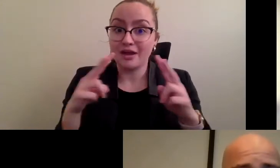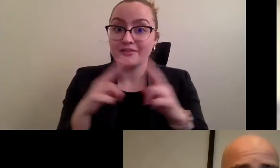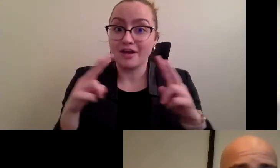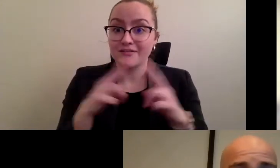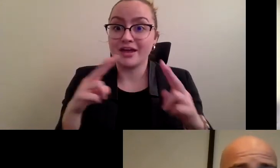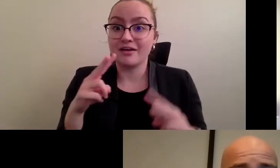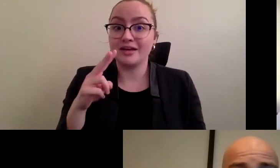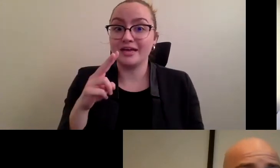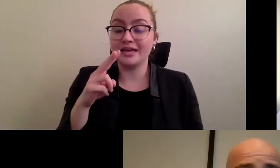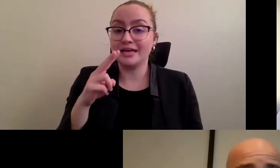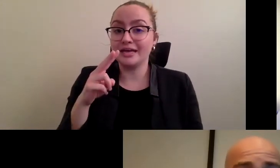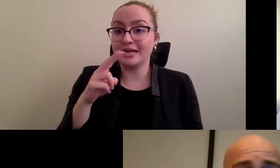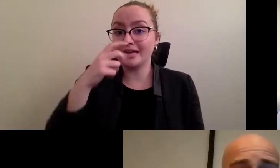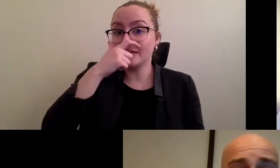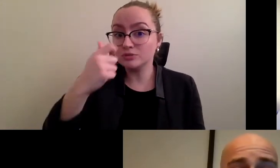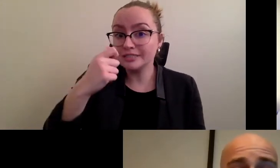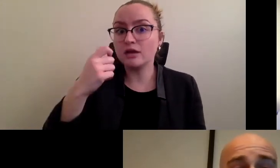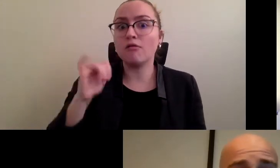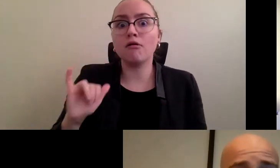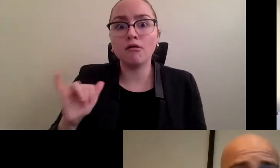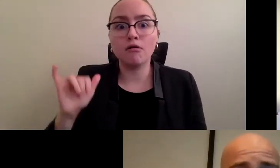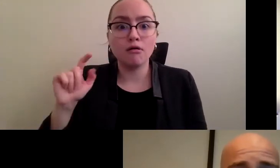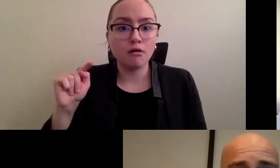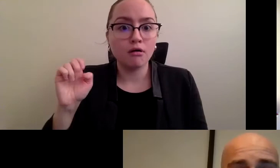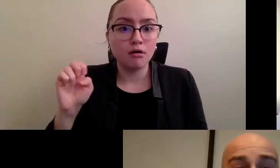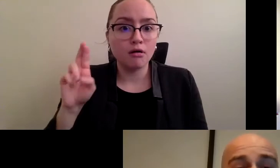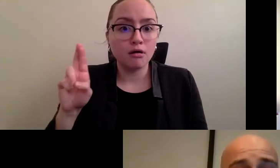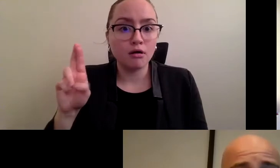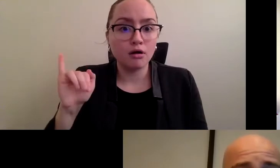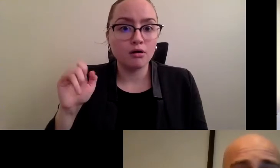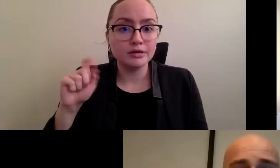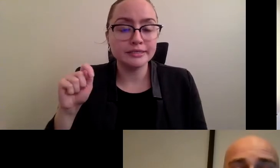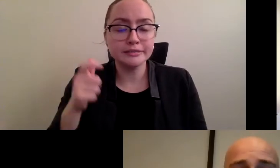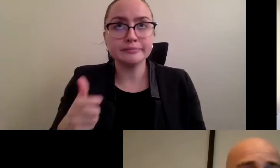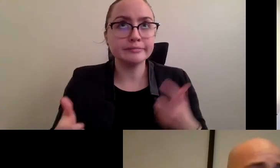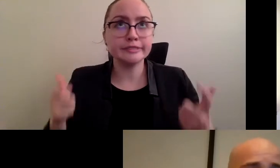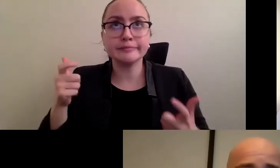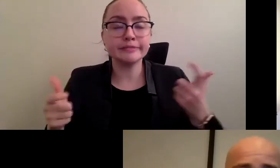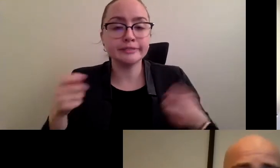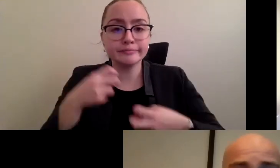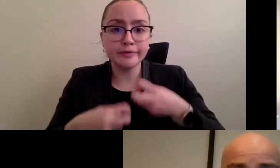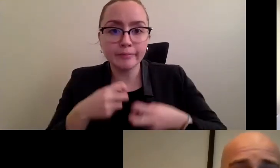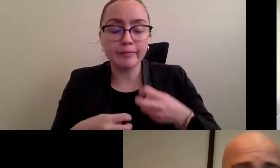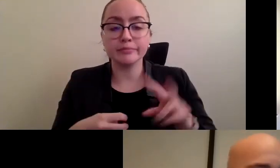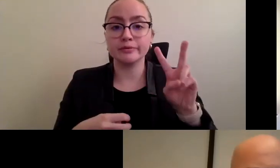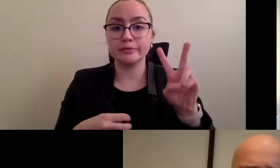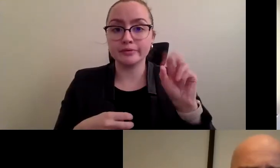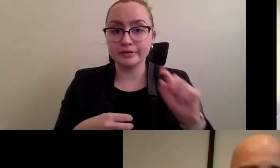cuando pasó septiembre 11, y fue cuando Estados Unidos se empezó a